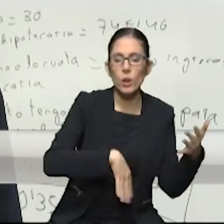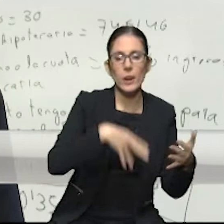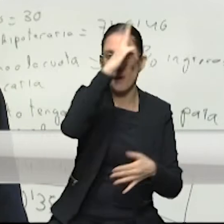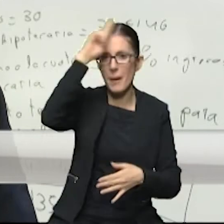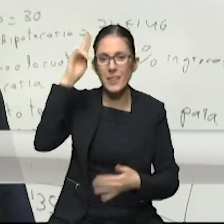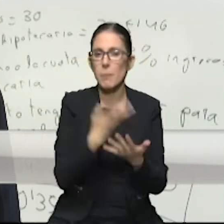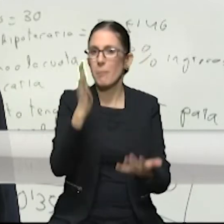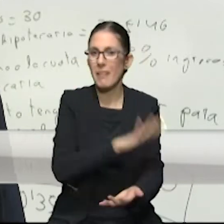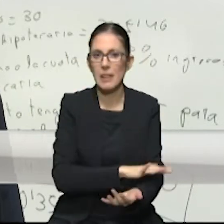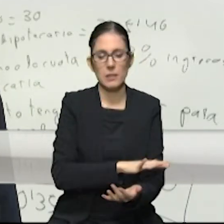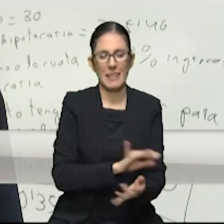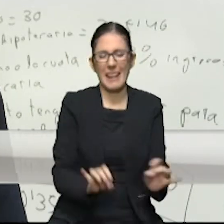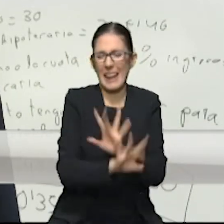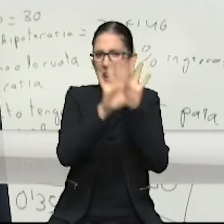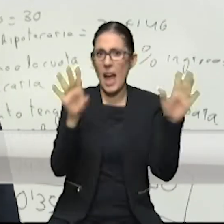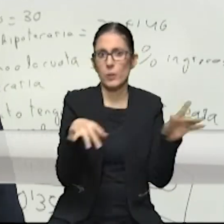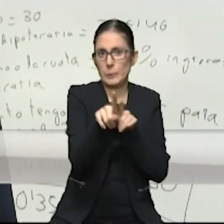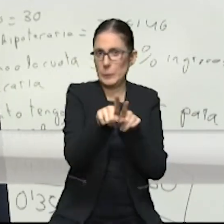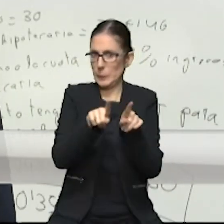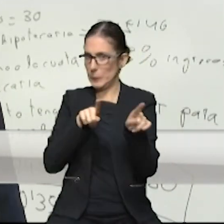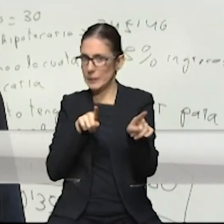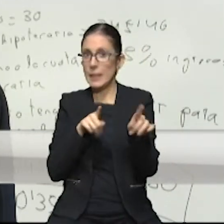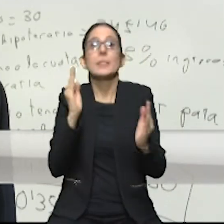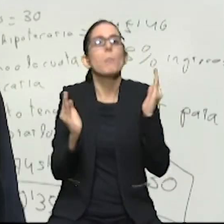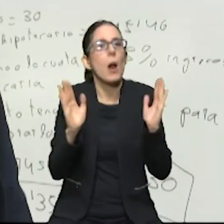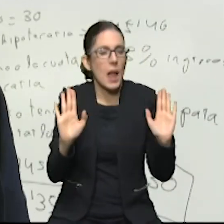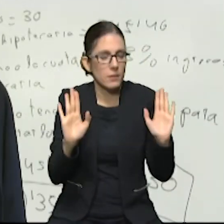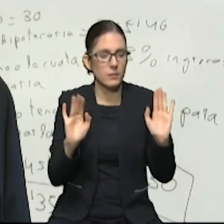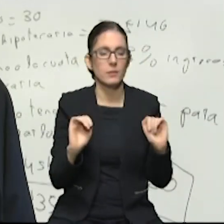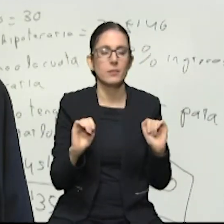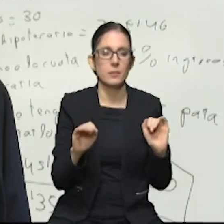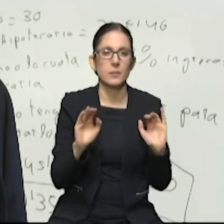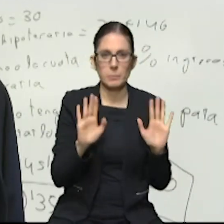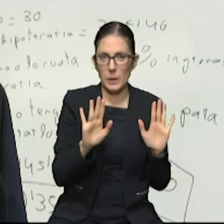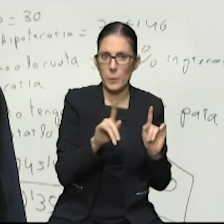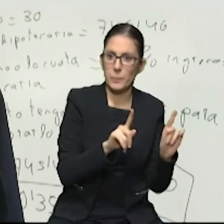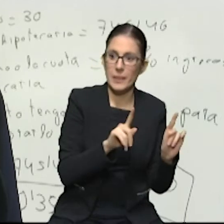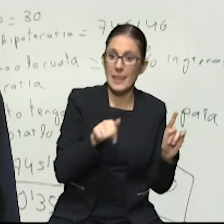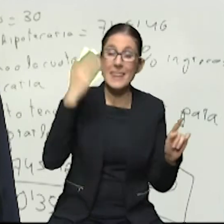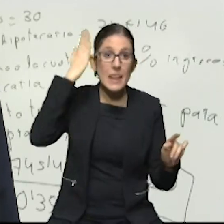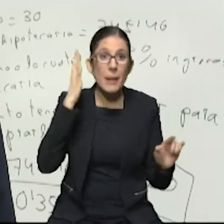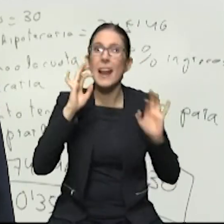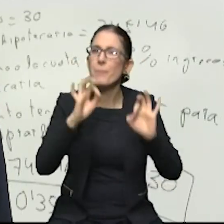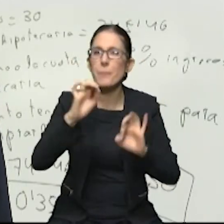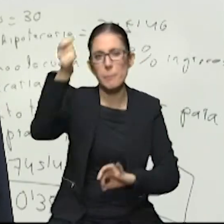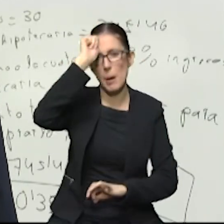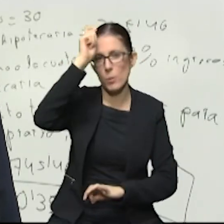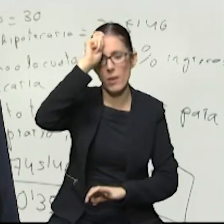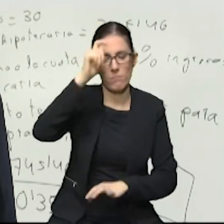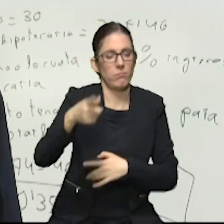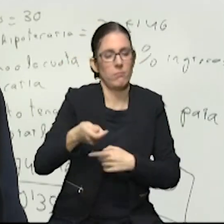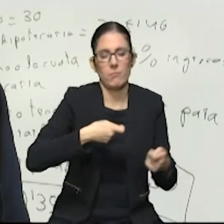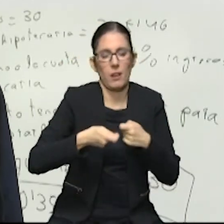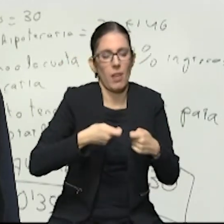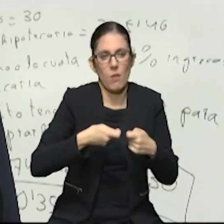Mallorca está claramente en recesión, una recesión muy temporal, pero en Navarra y en Pamplona en concreto el mercado